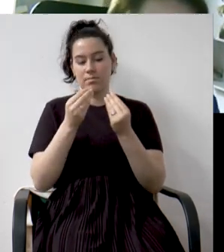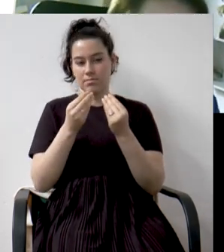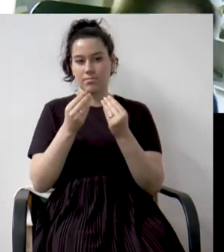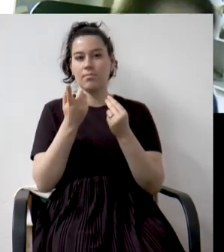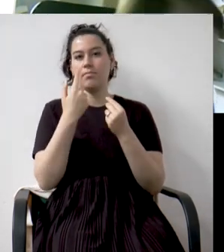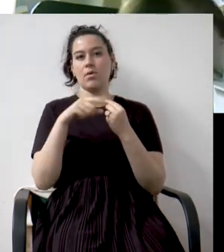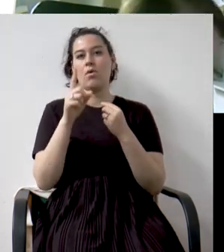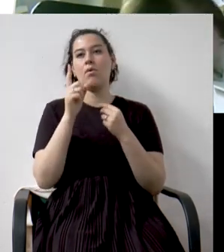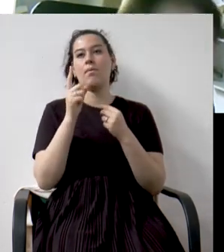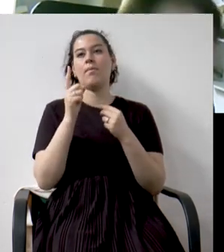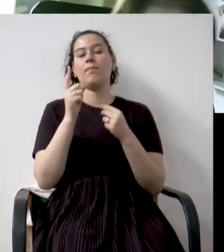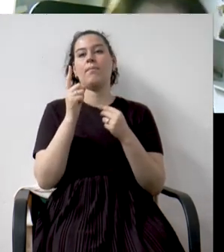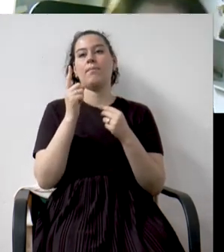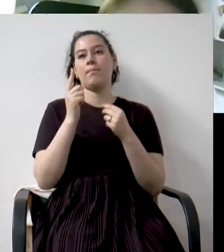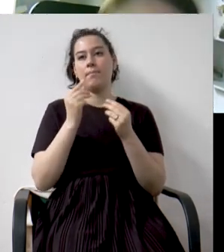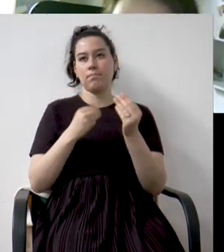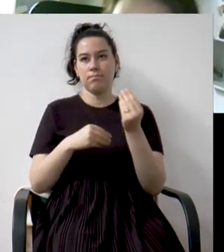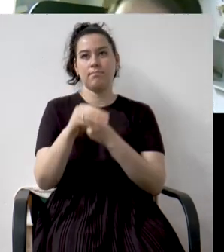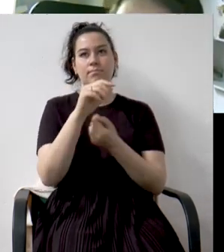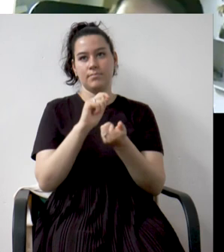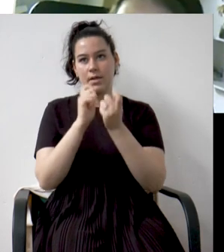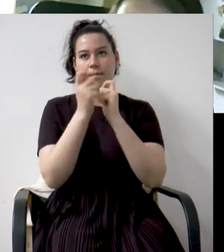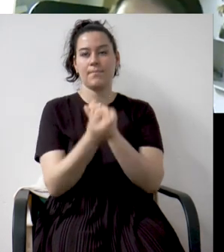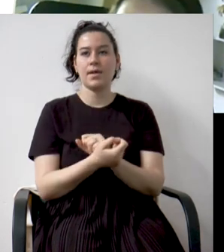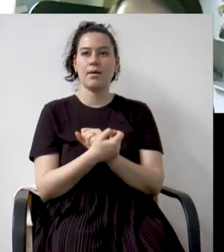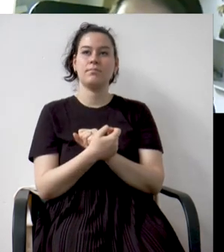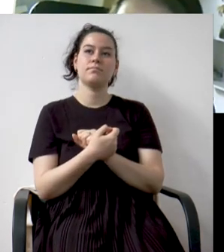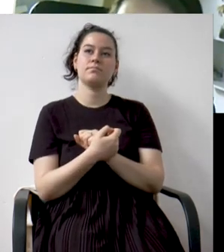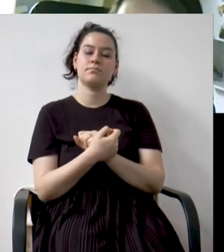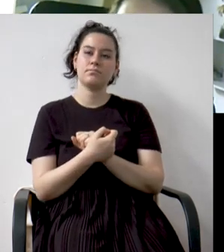Pero el traspaso de los cargos es algo,